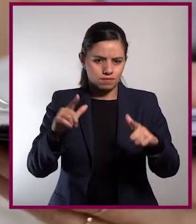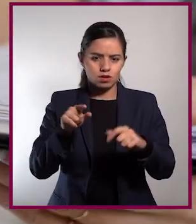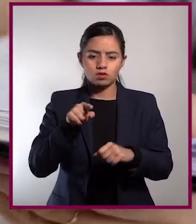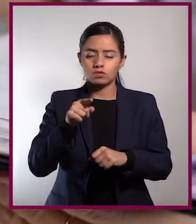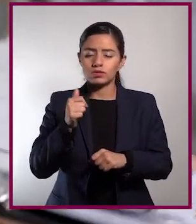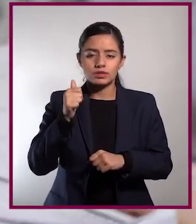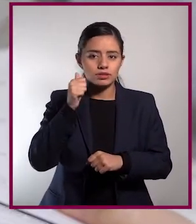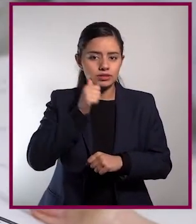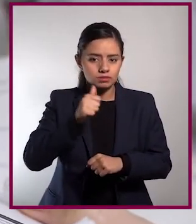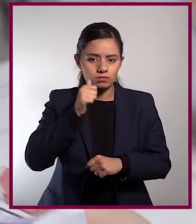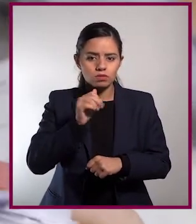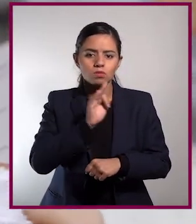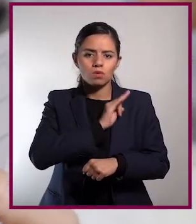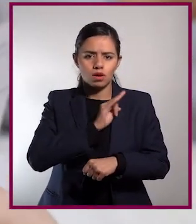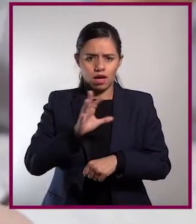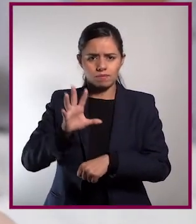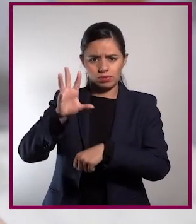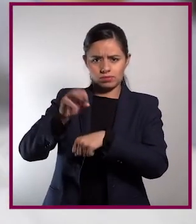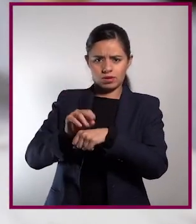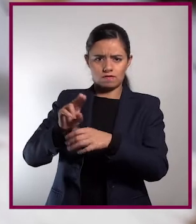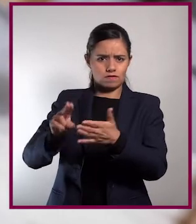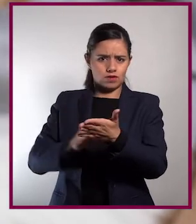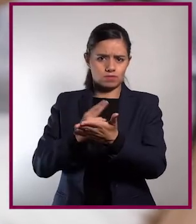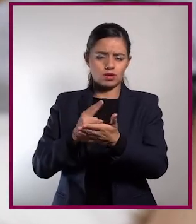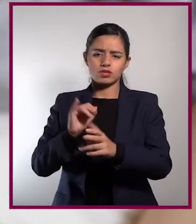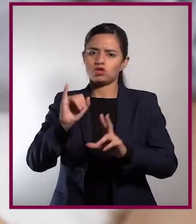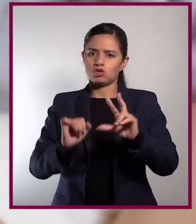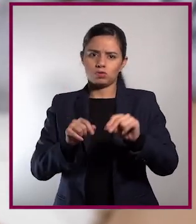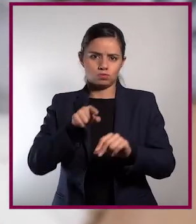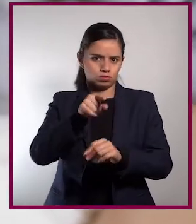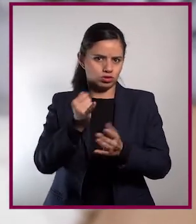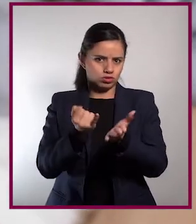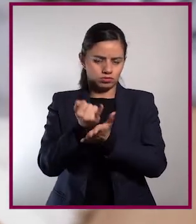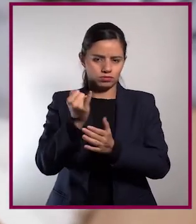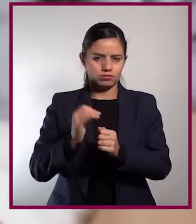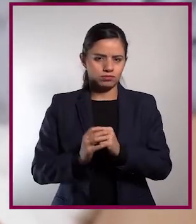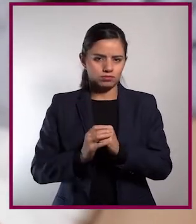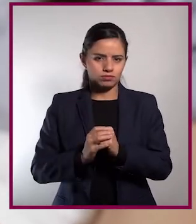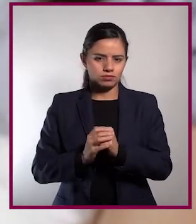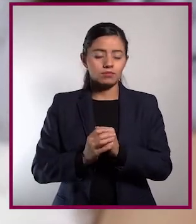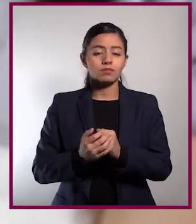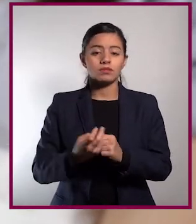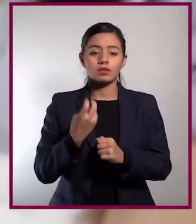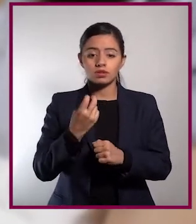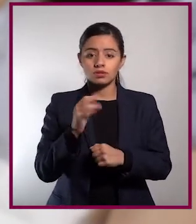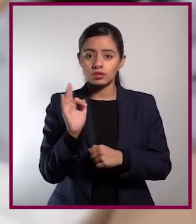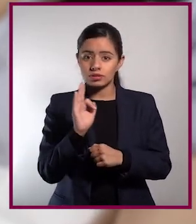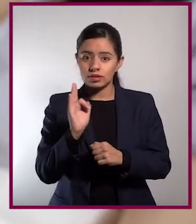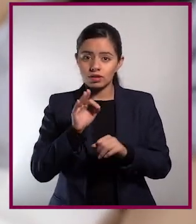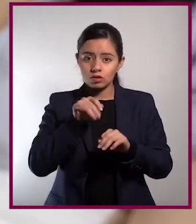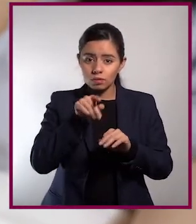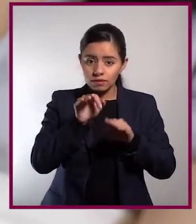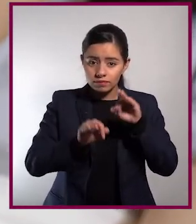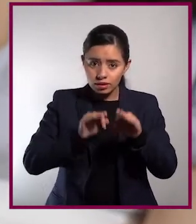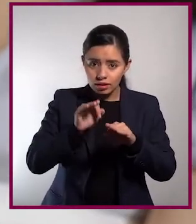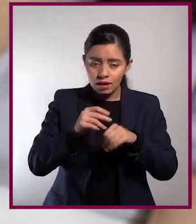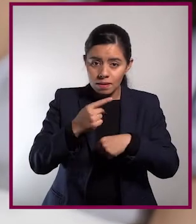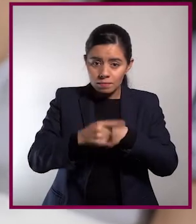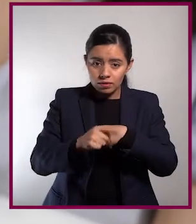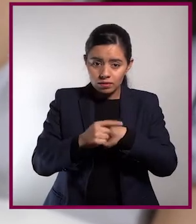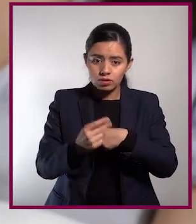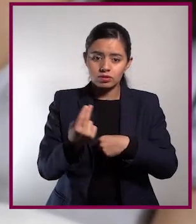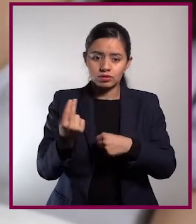Como paciente, siempre tienes derecho de autorizar o no cualquier procedimiento médico. Los procedimientos que conllevan un riesgo requieren